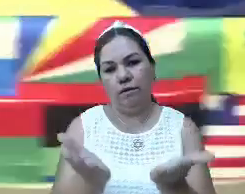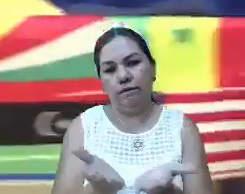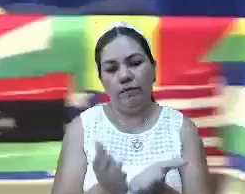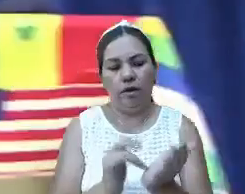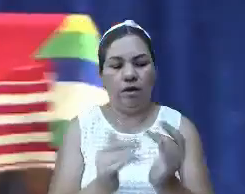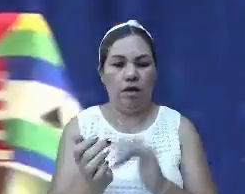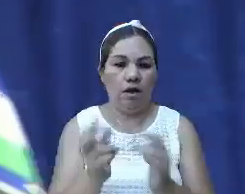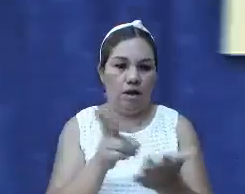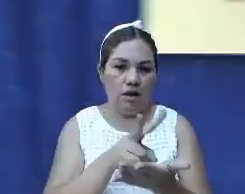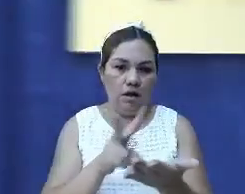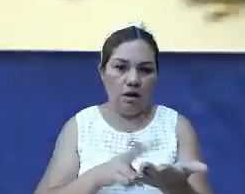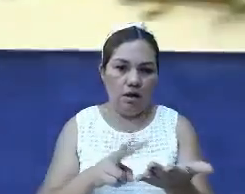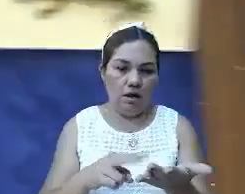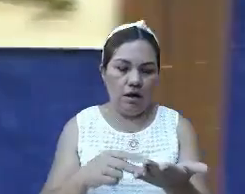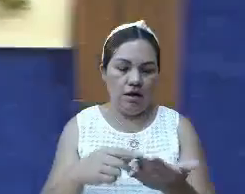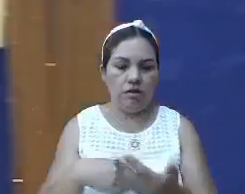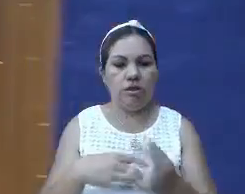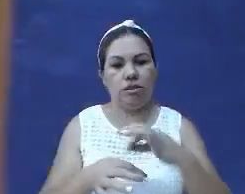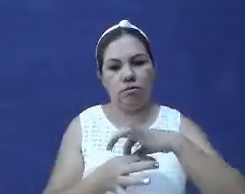un espíritu de oración,